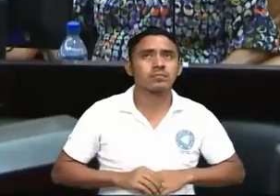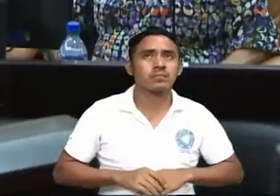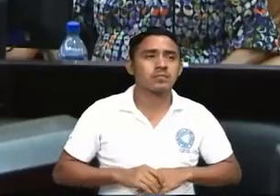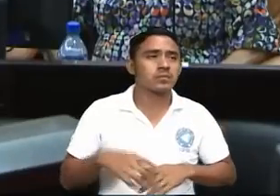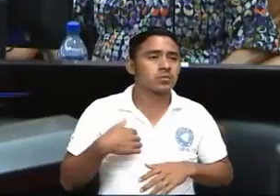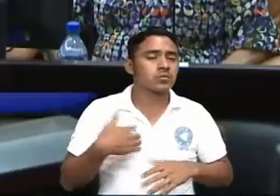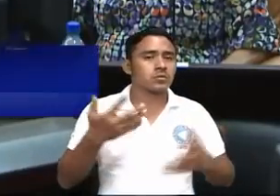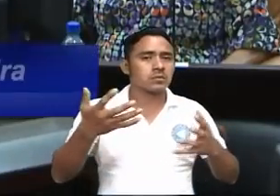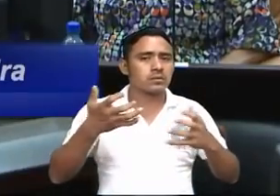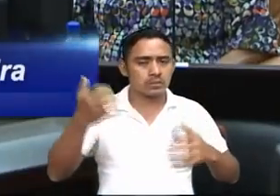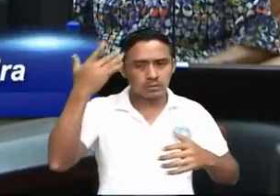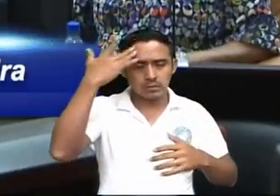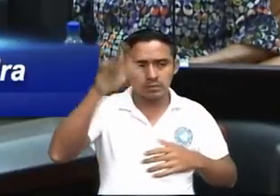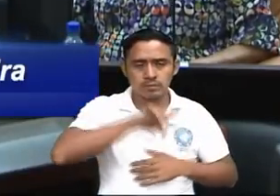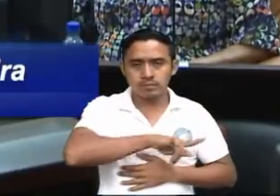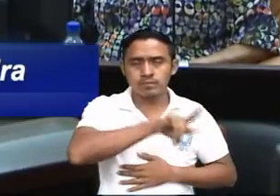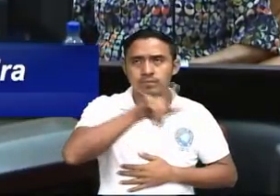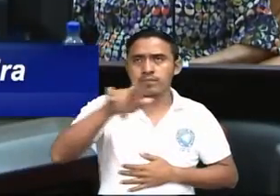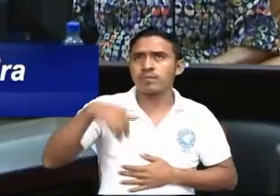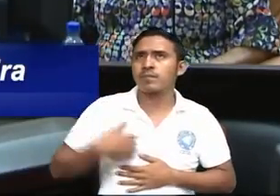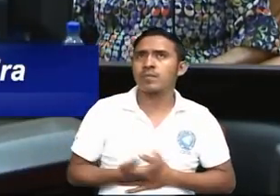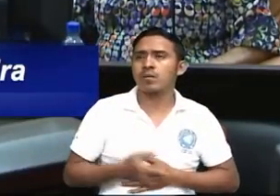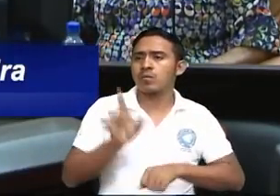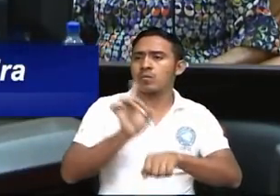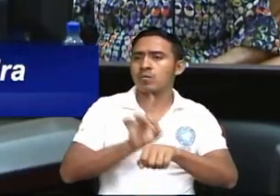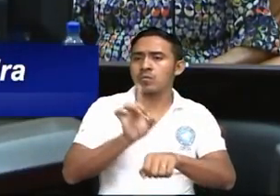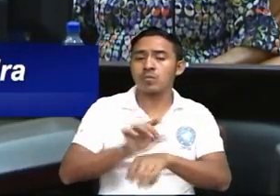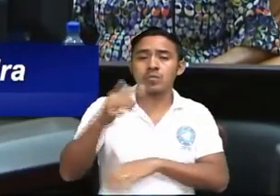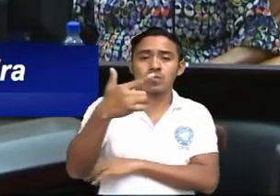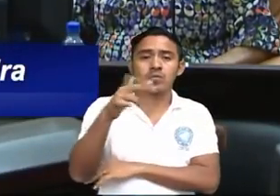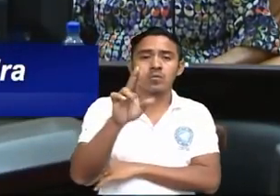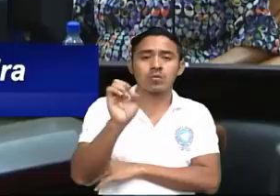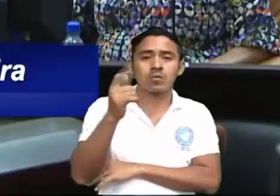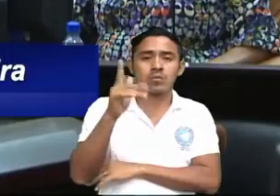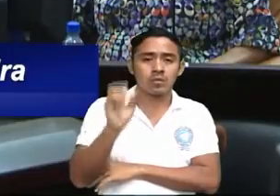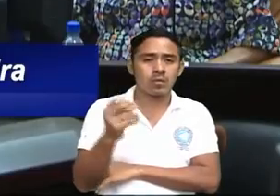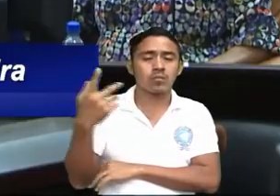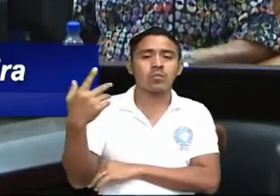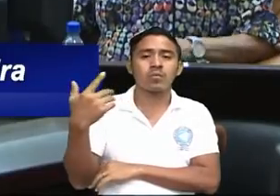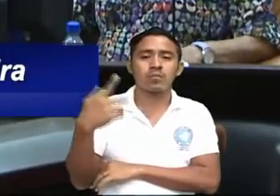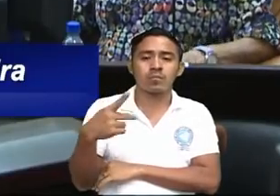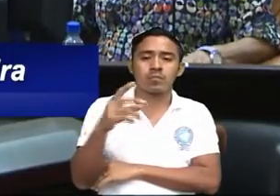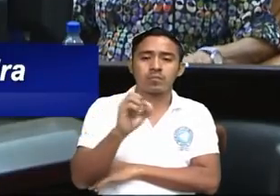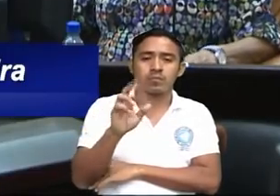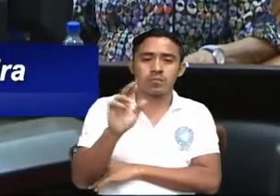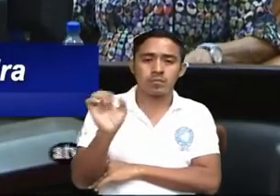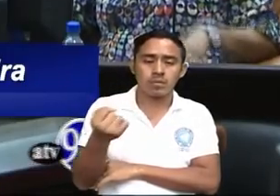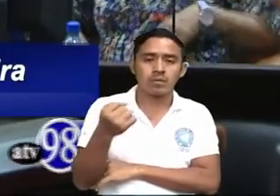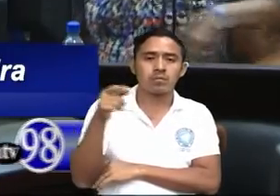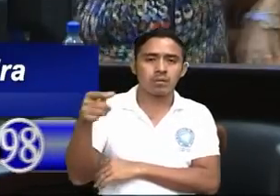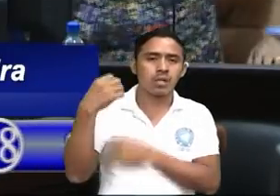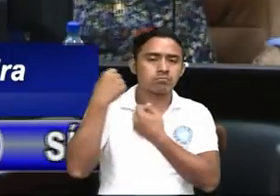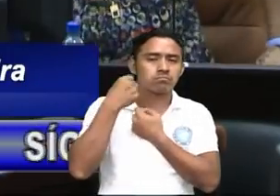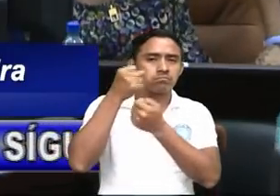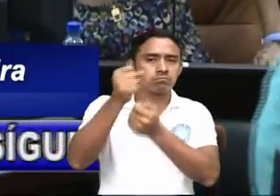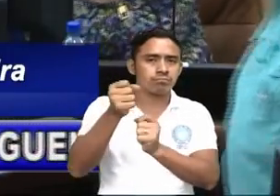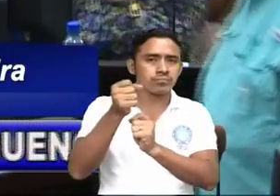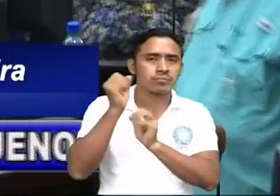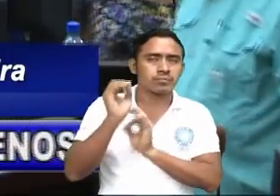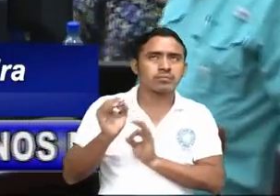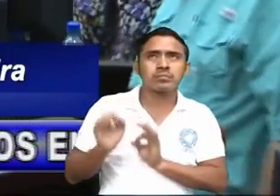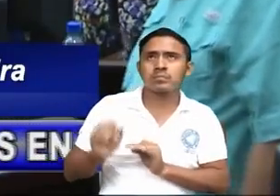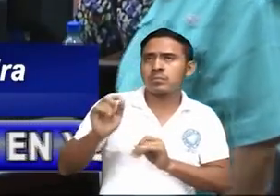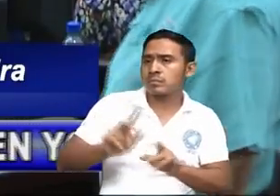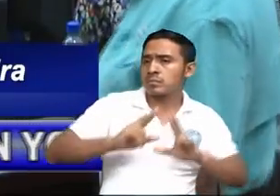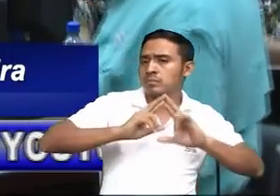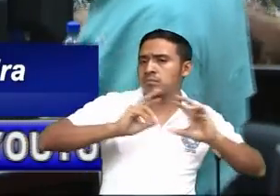que sepan que el doctor Gustavo Cortés Porras es un líder inclaudicable de este